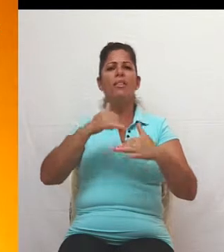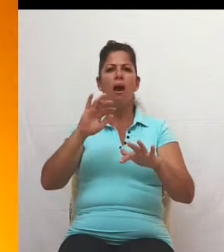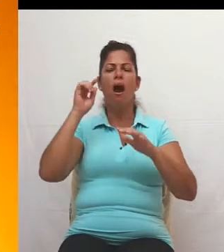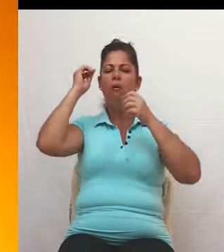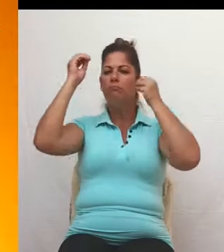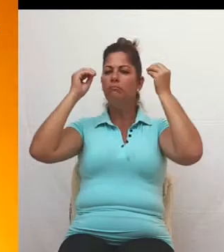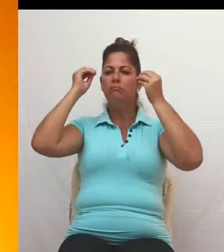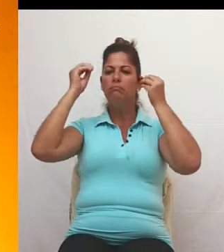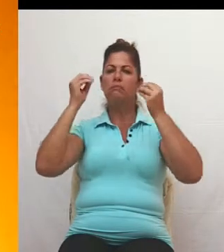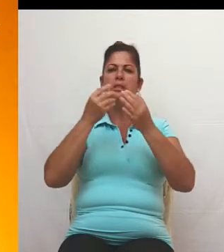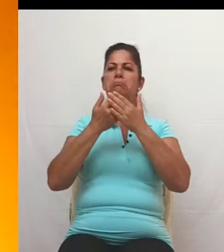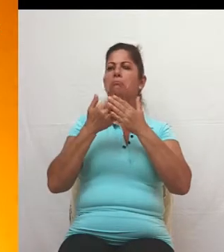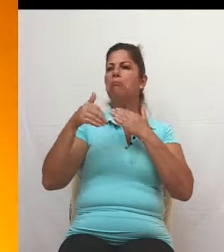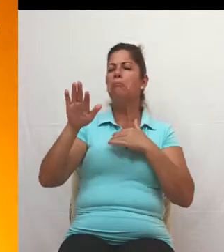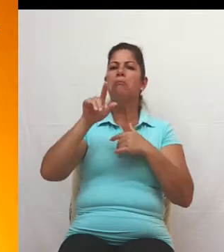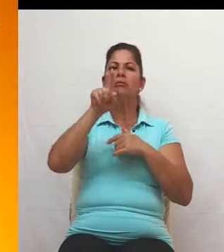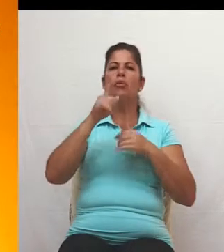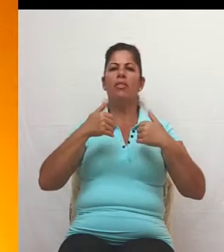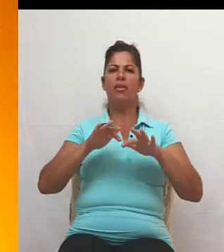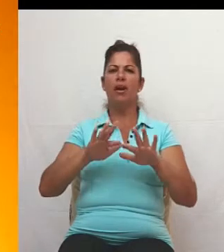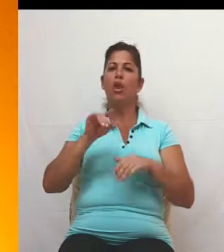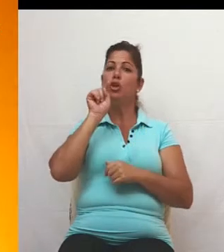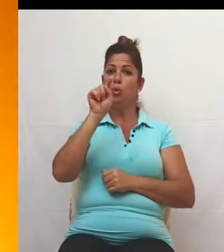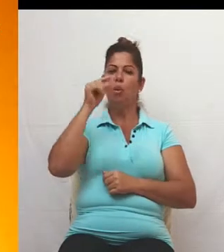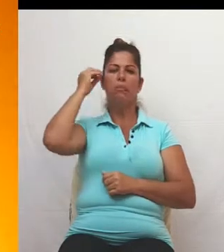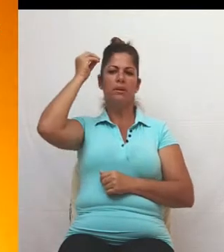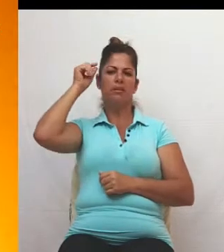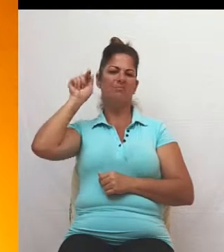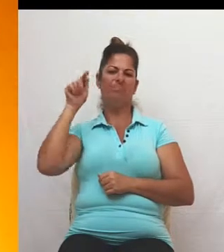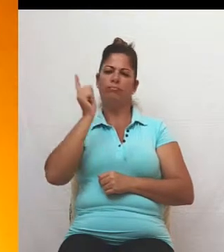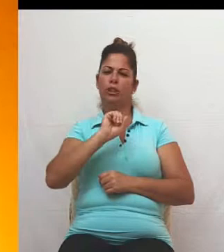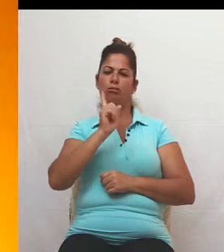curiosidad y déjalos que sigan su marcha